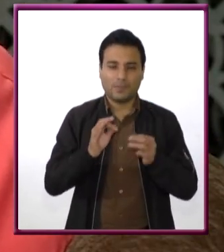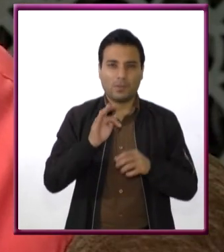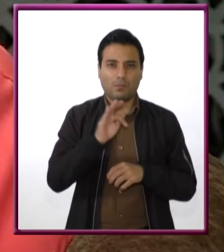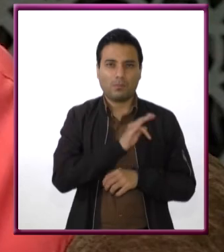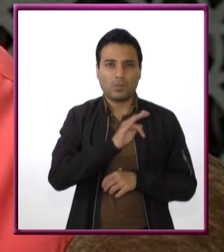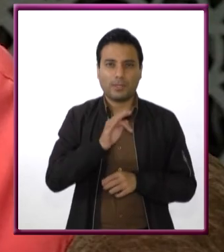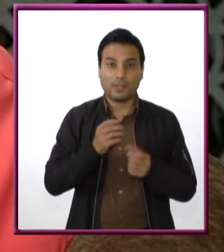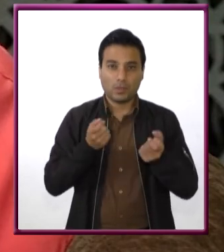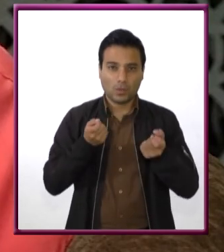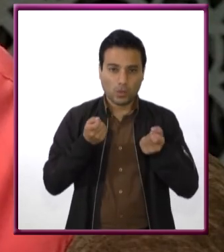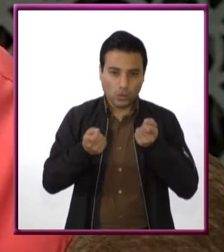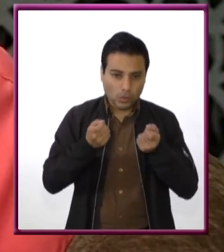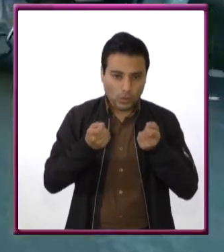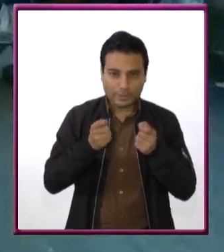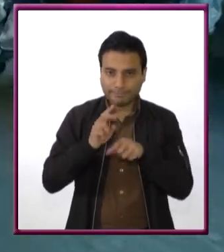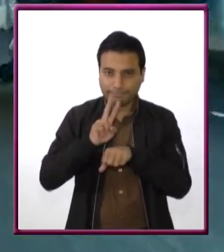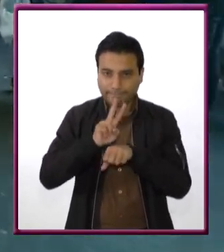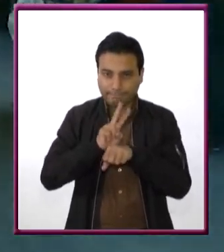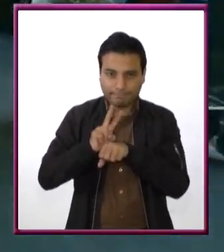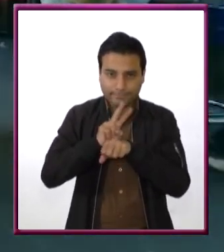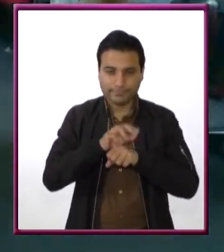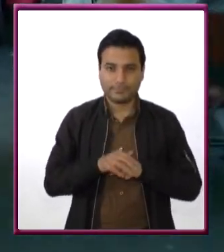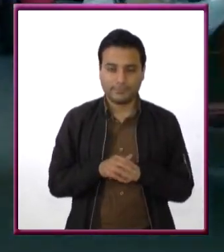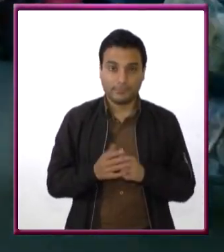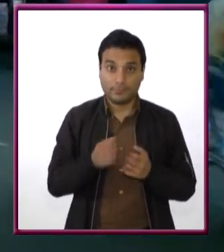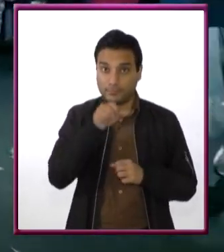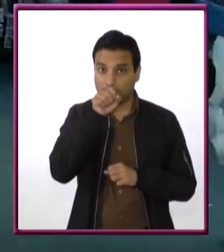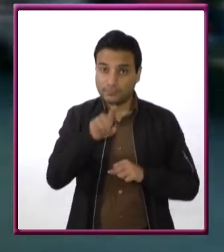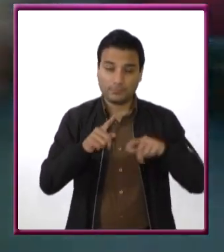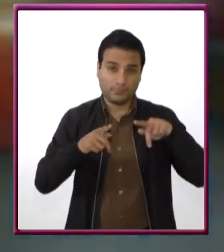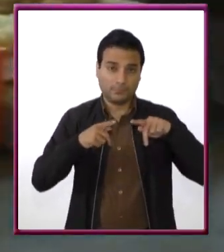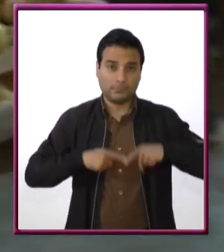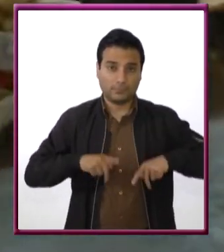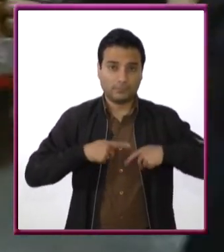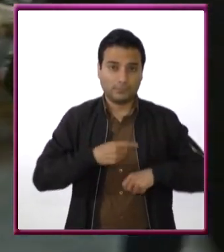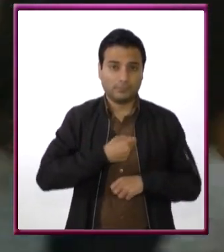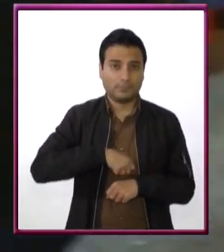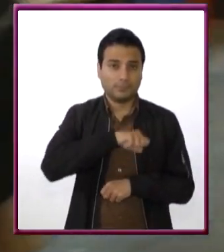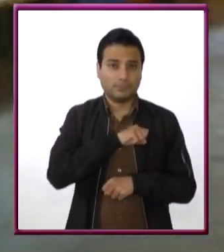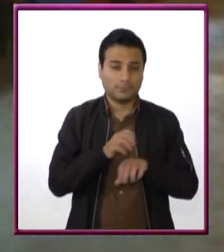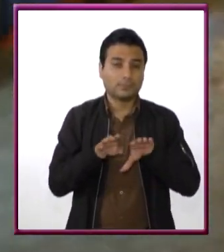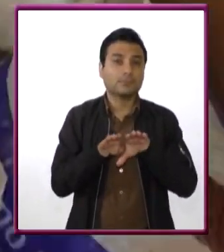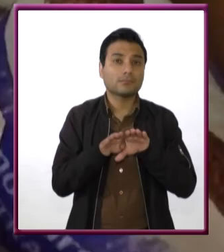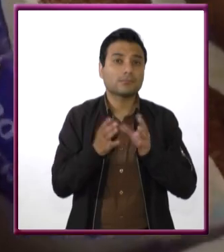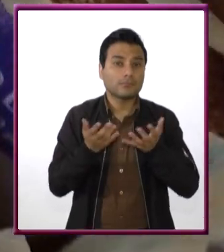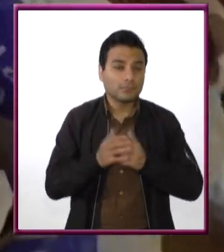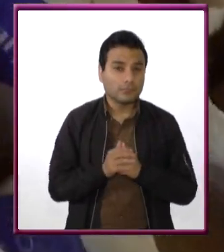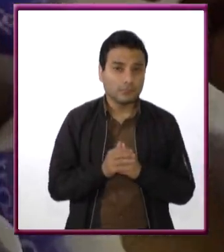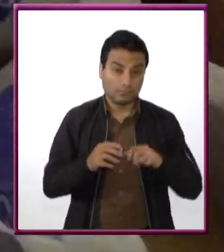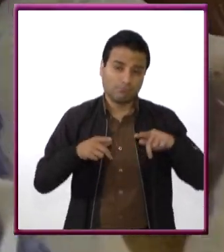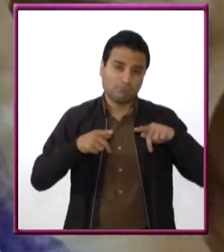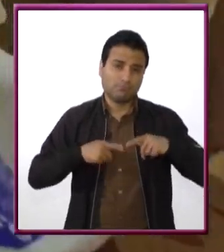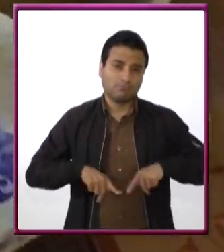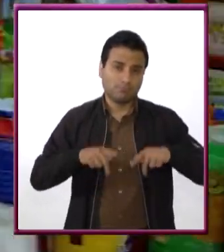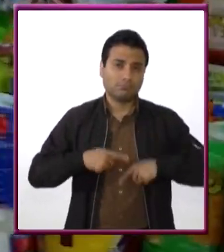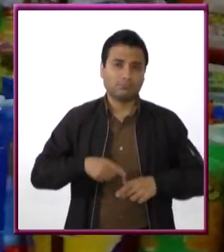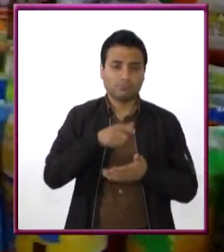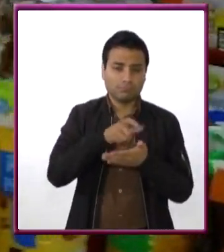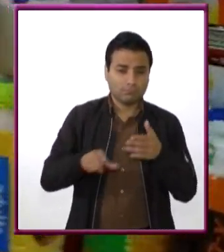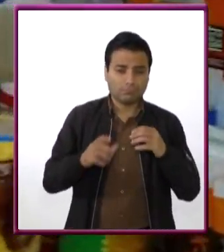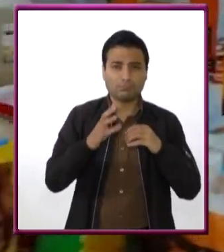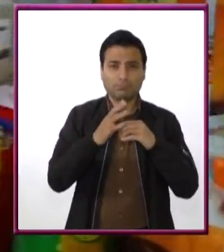los controles biológicos, por ejemplo, ¿no? Ahora, a nivel de la salud humana, nosotros los consumidores pues estamos